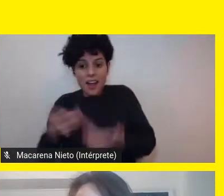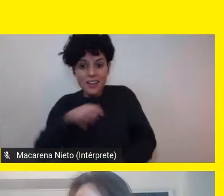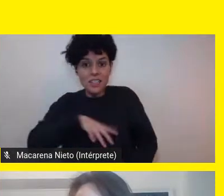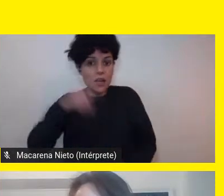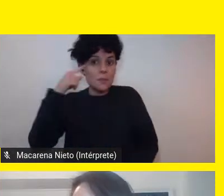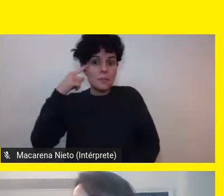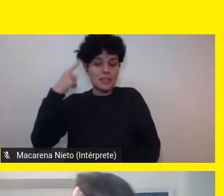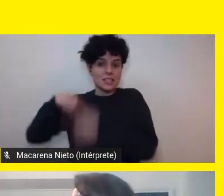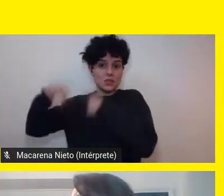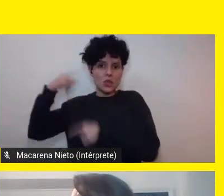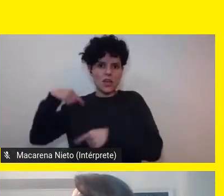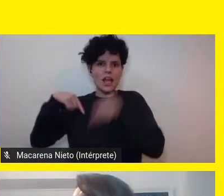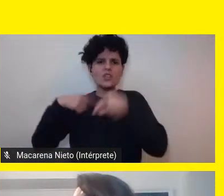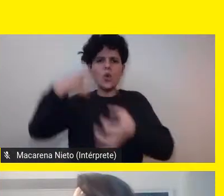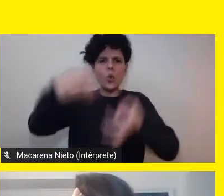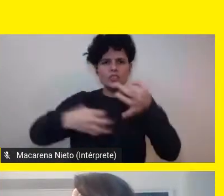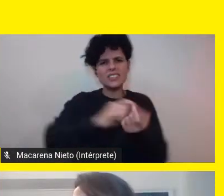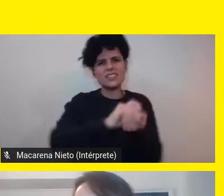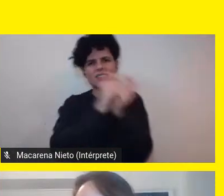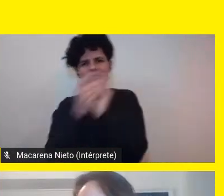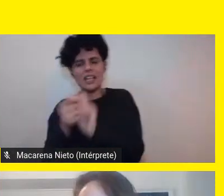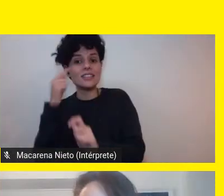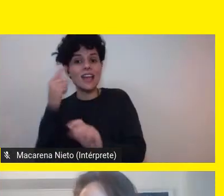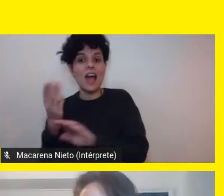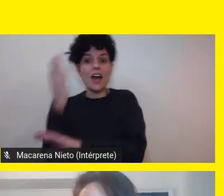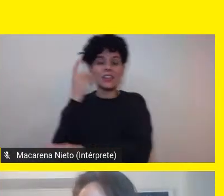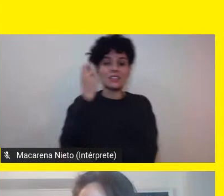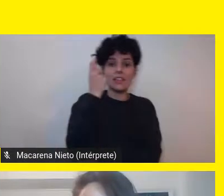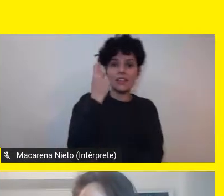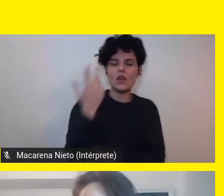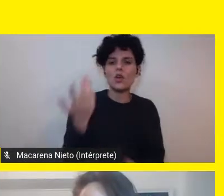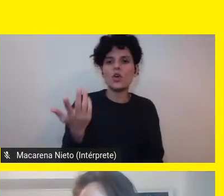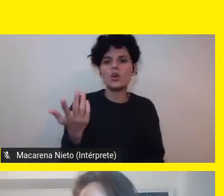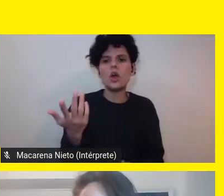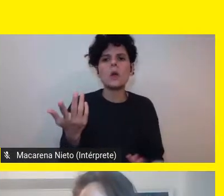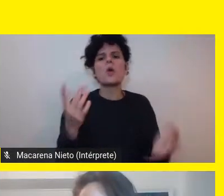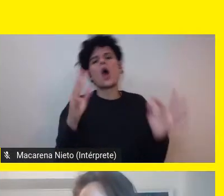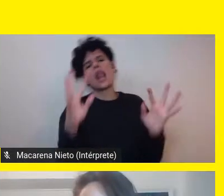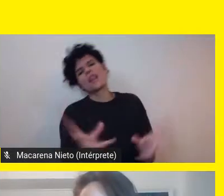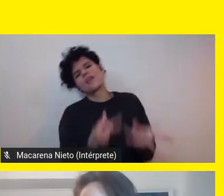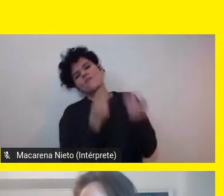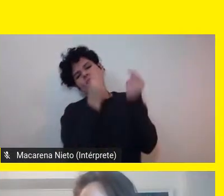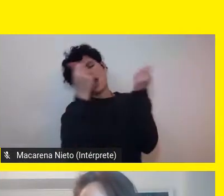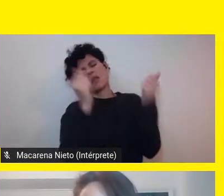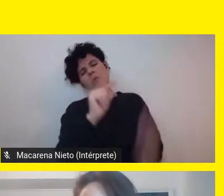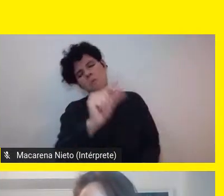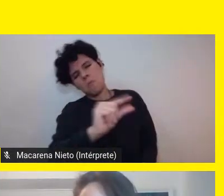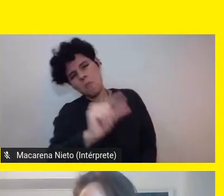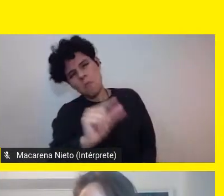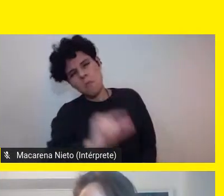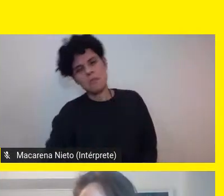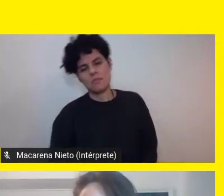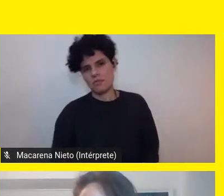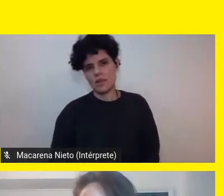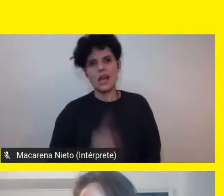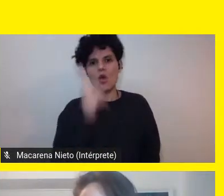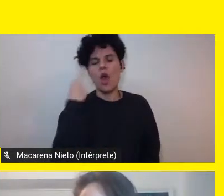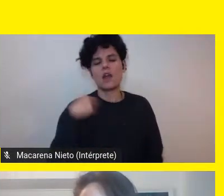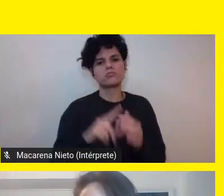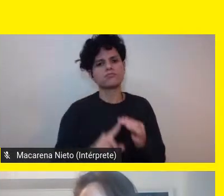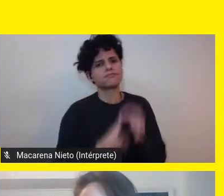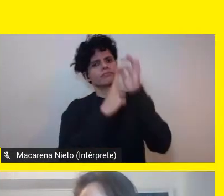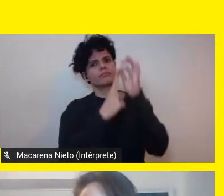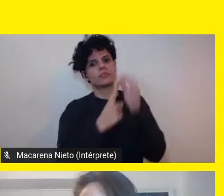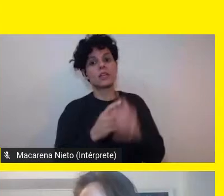obligaciones de justicia transicional fueron entendidas primeramente de un modo liviano, ligero, que no eran del todo vinculantes, que el Estado ve ahí cómo